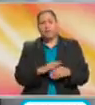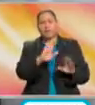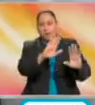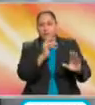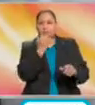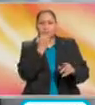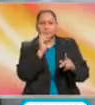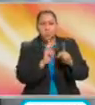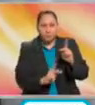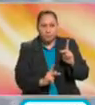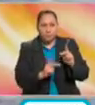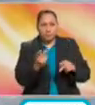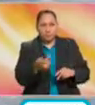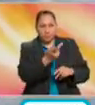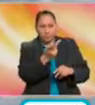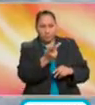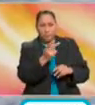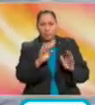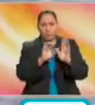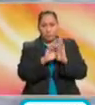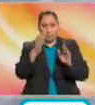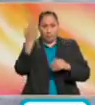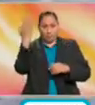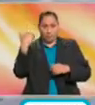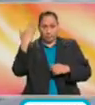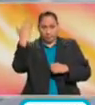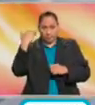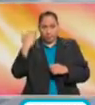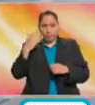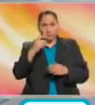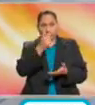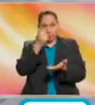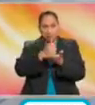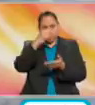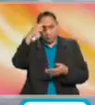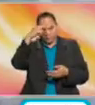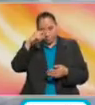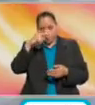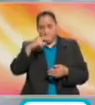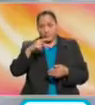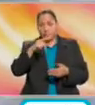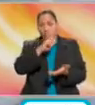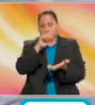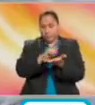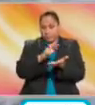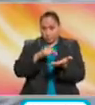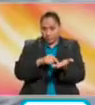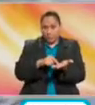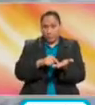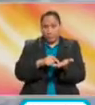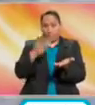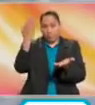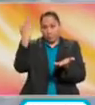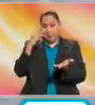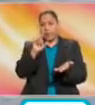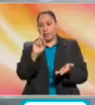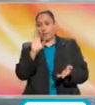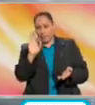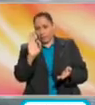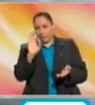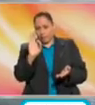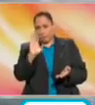Perdón. Una pregunta. Antes, por ejemplo, de lo que es ya ahorita la Constitución de la Ciudad de México, en las leyes, cuando éramos todavía Distrito